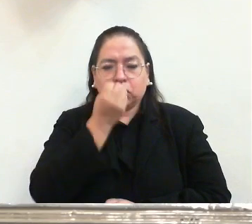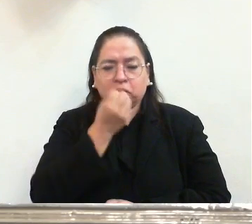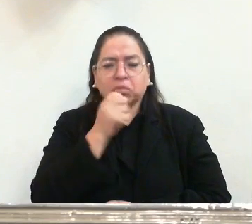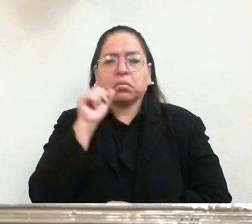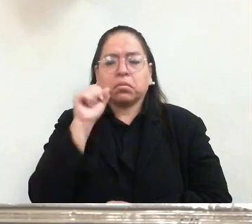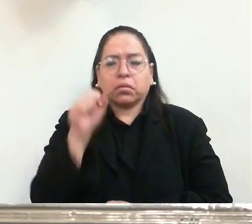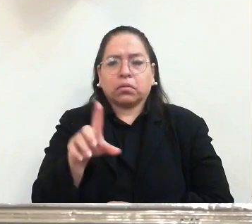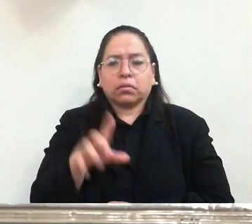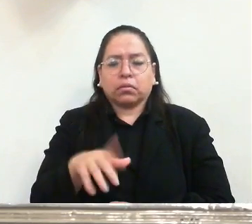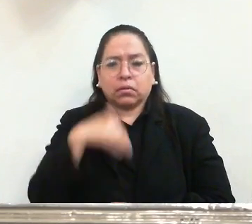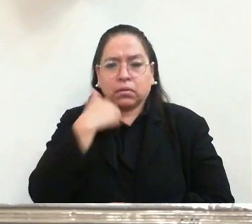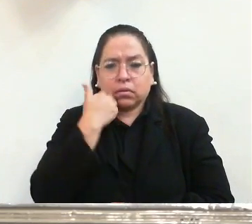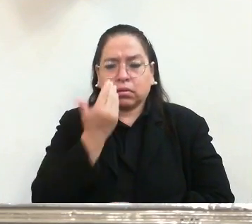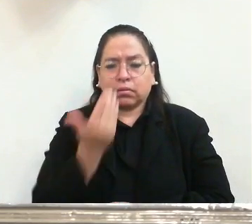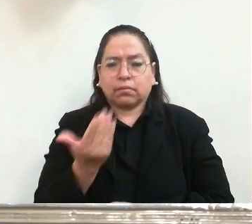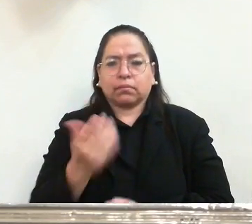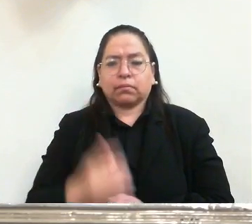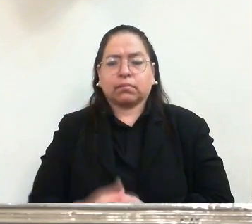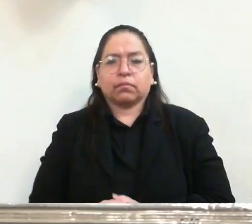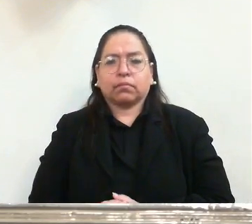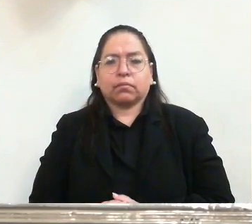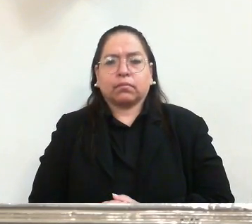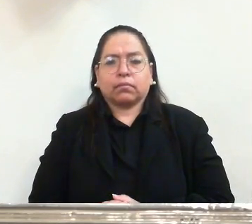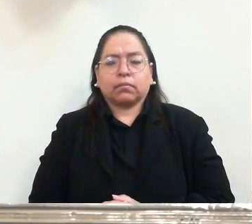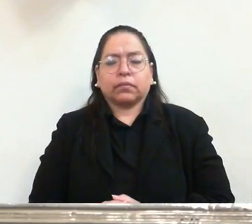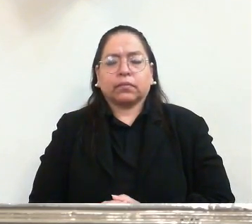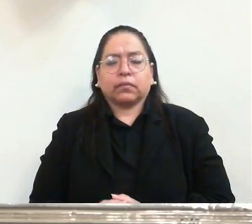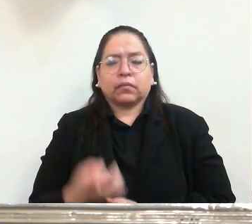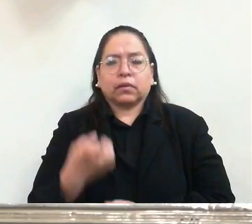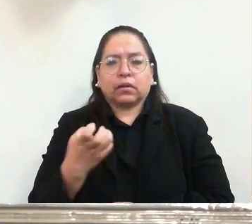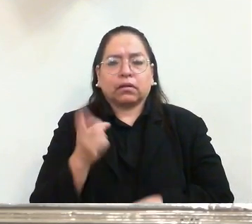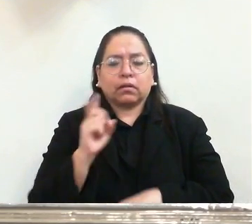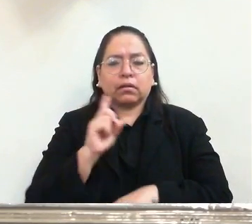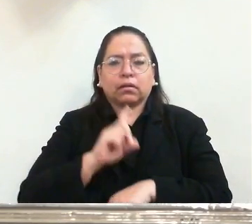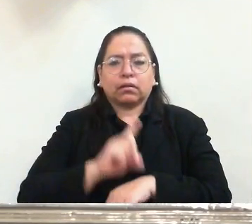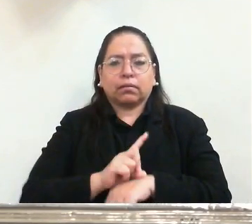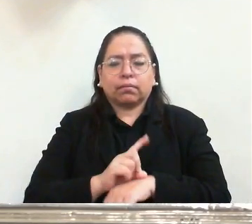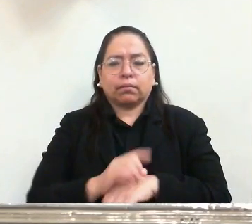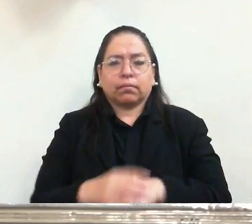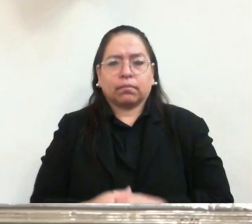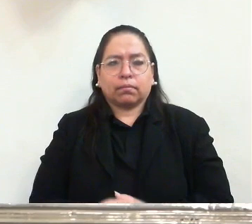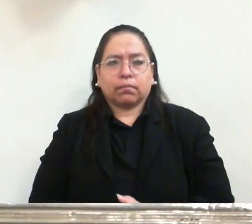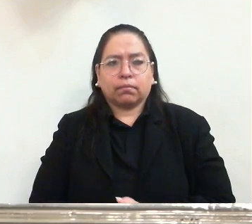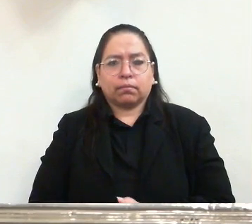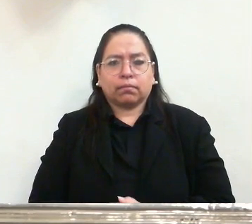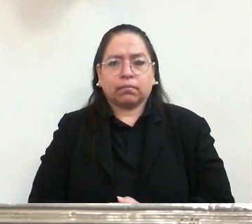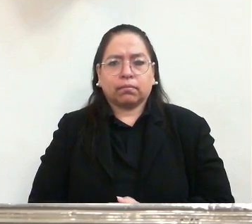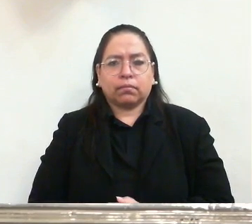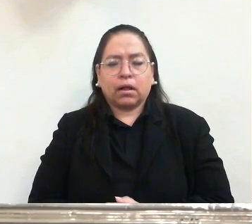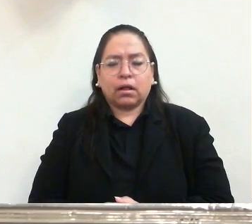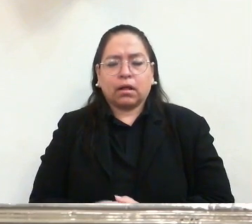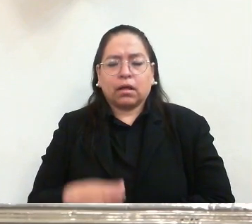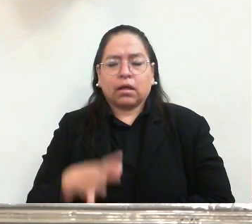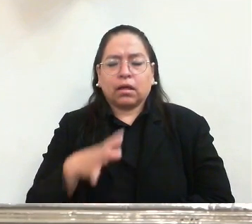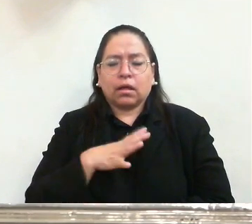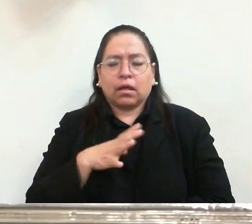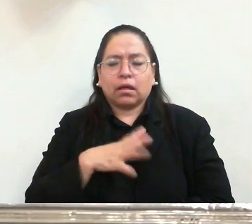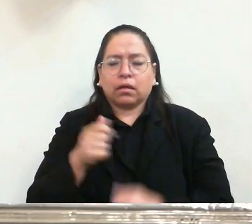todo hacer de este día un día contemplativo